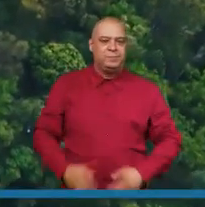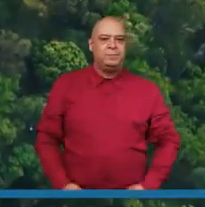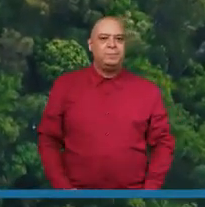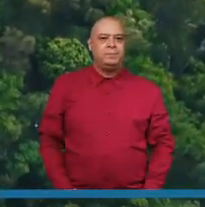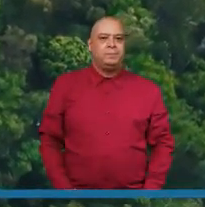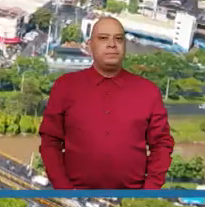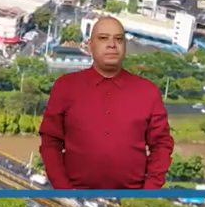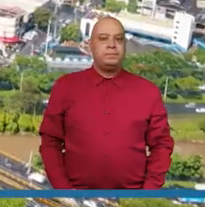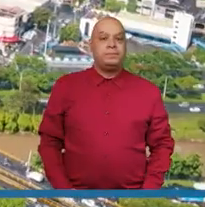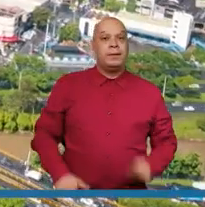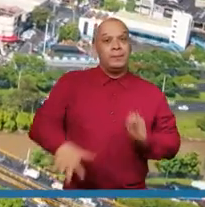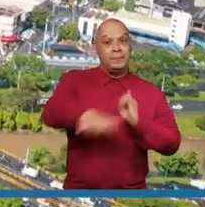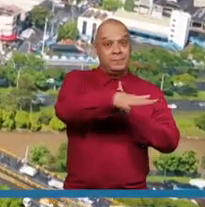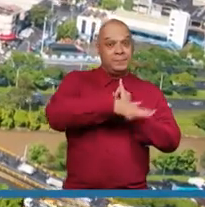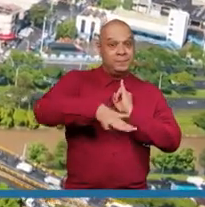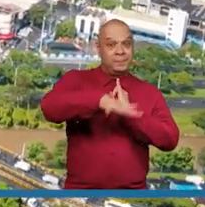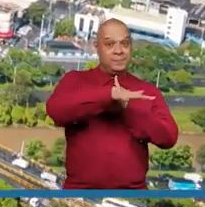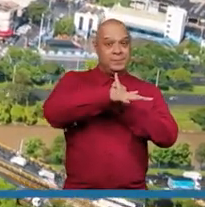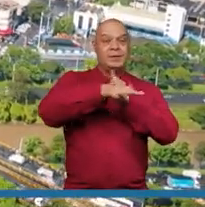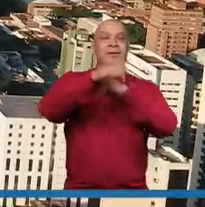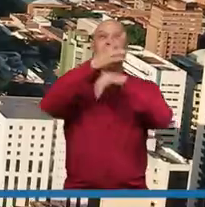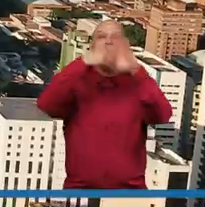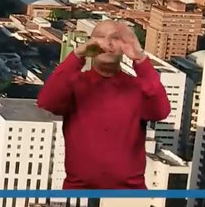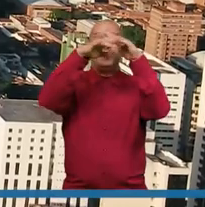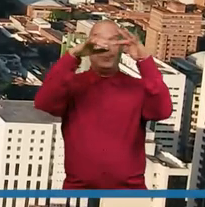Área Metropolitana del Valle de Aburrá.